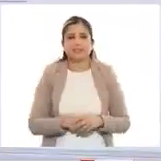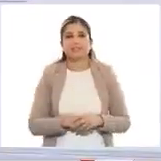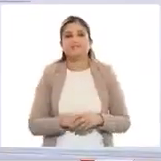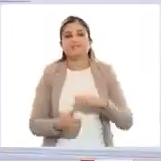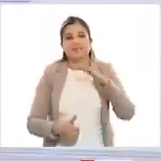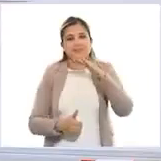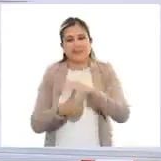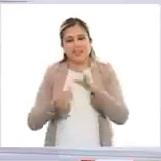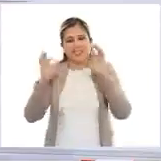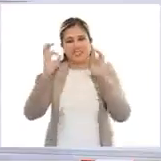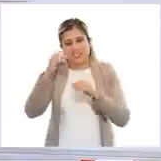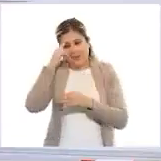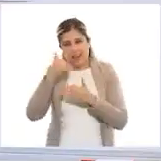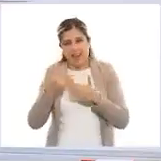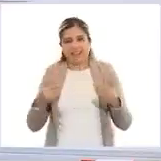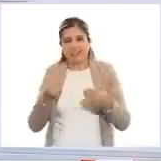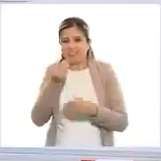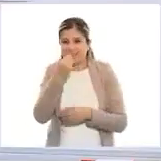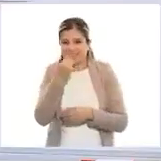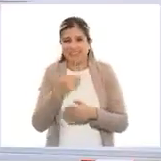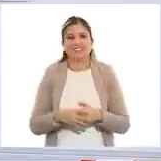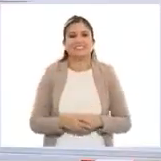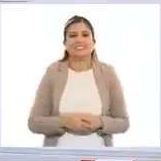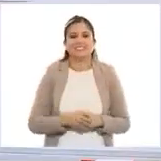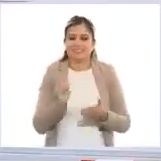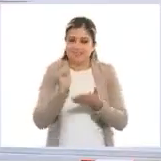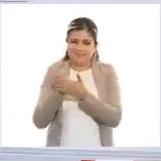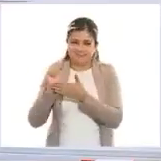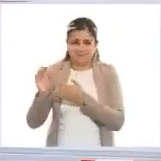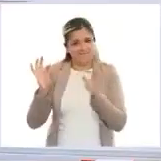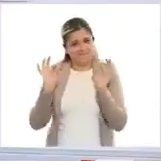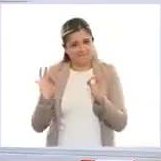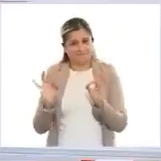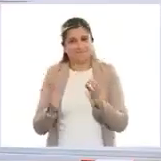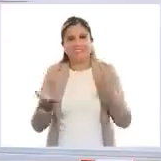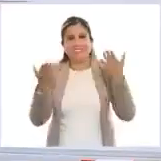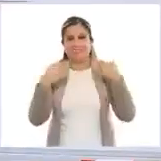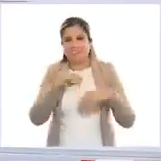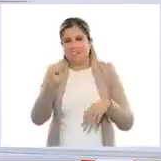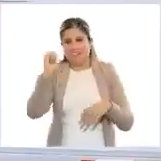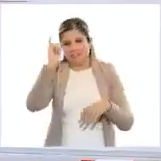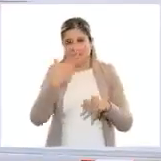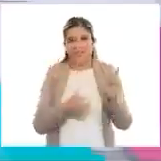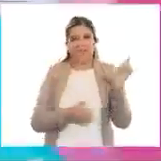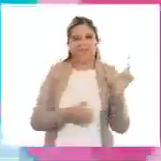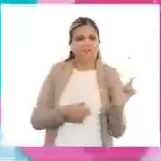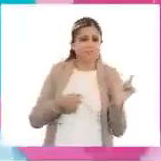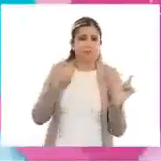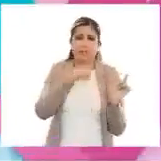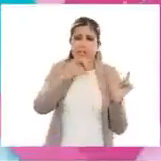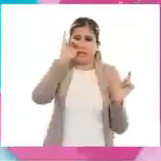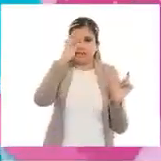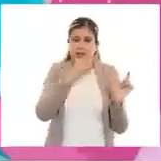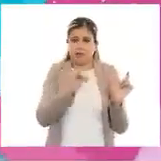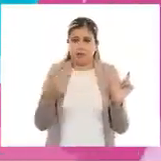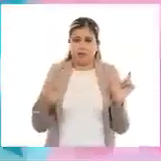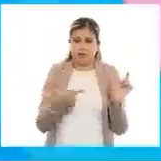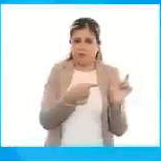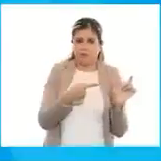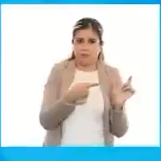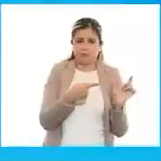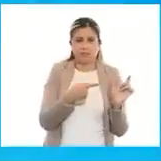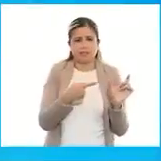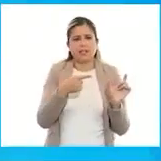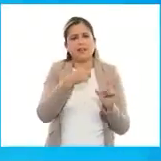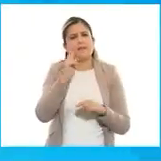lista para antes de comer. Muy bien. Vamos a ver nuestra siguiente imagen. ¿Qué es? En la siguiente imagen